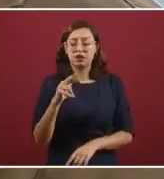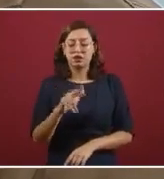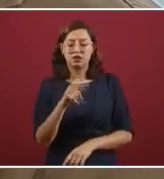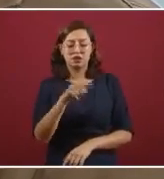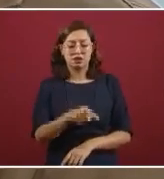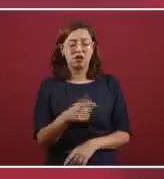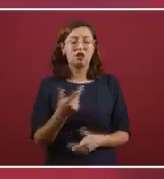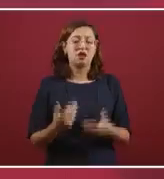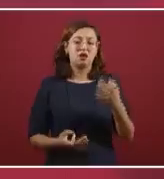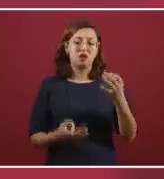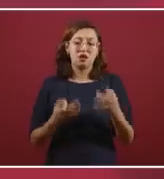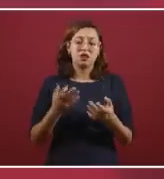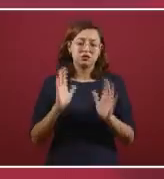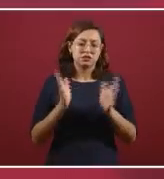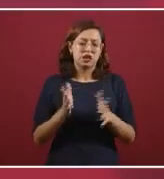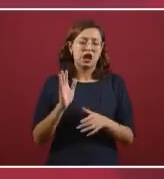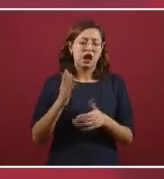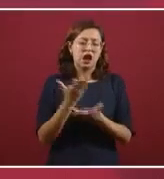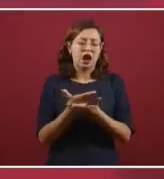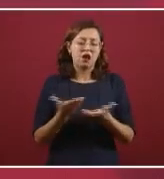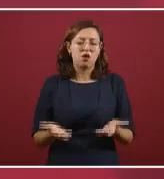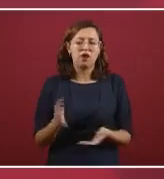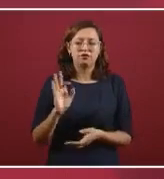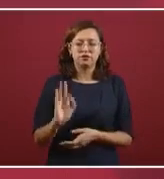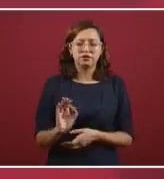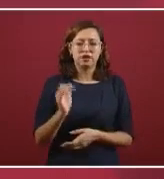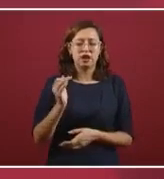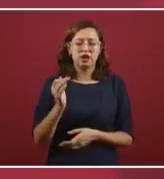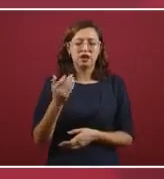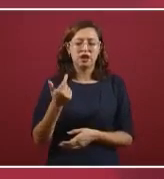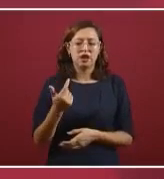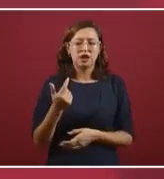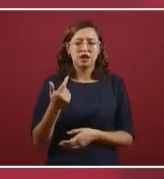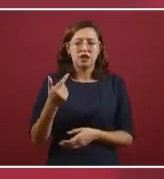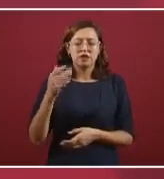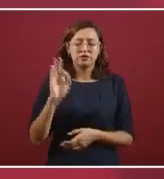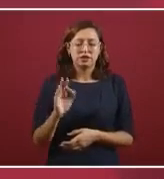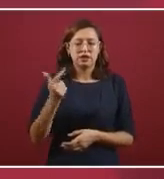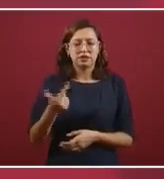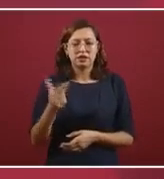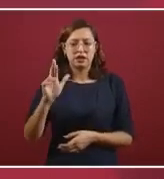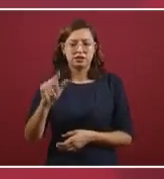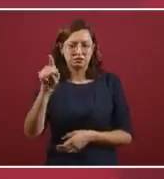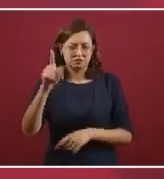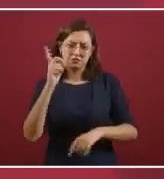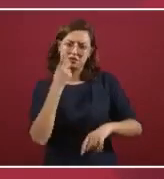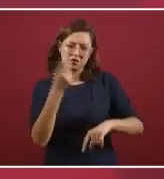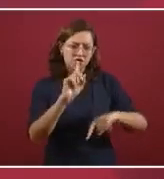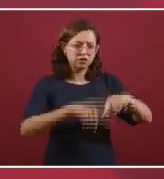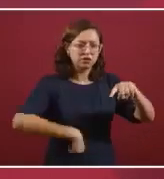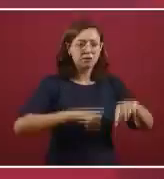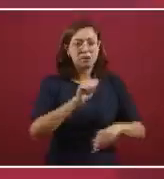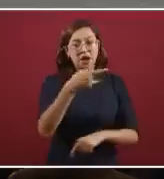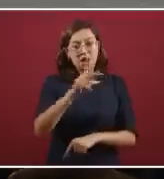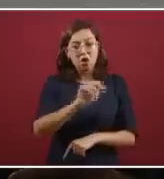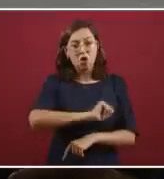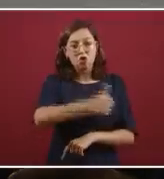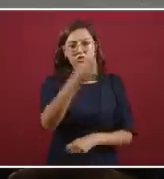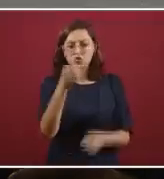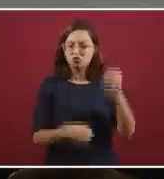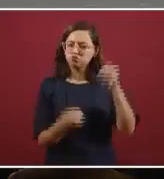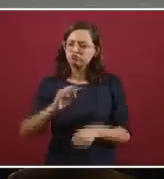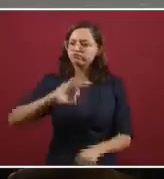fiscal ordenó el retiro de esos servicios de escolta y de protección, sin embargo, un juez lo ha amparado para que se mantenga.